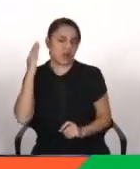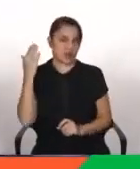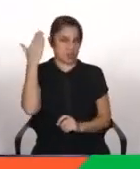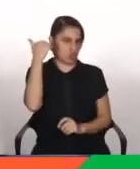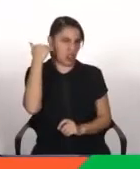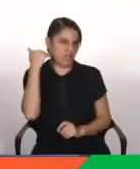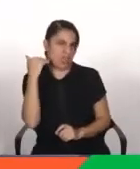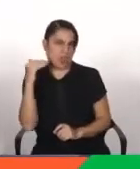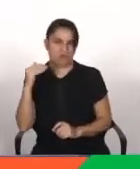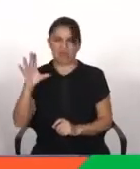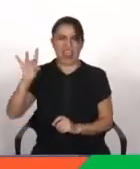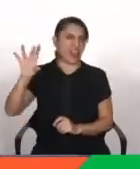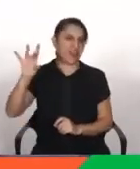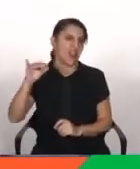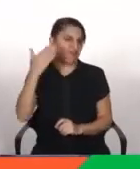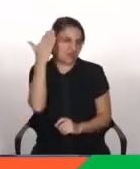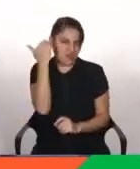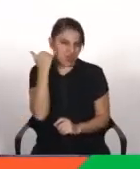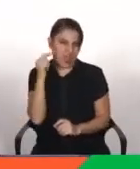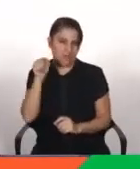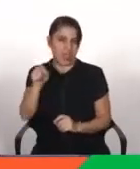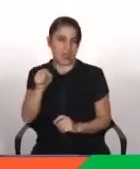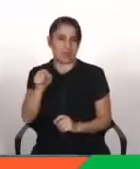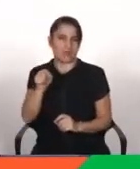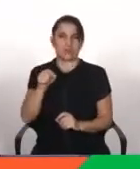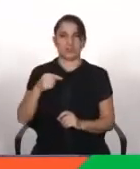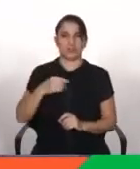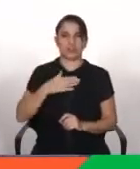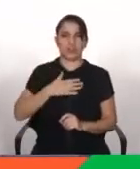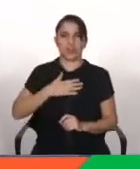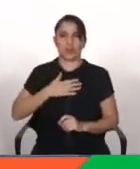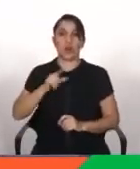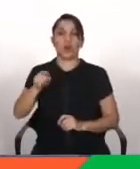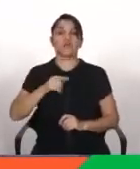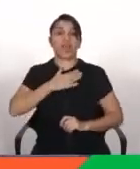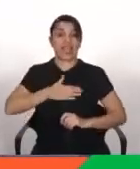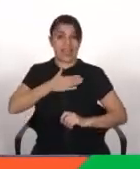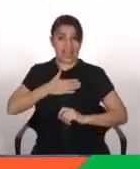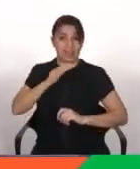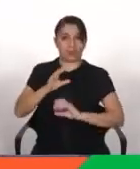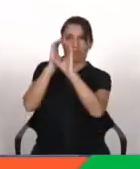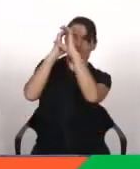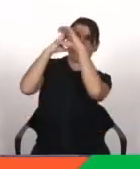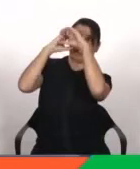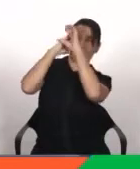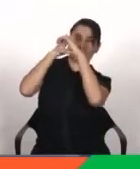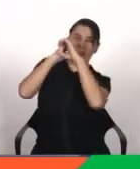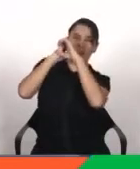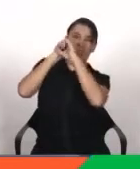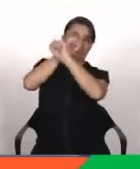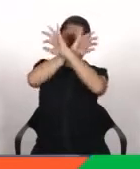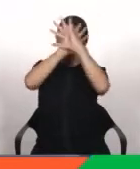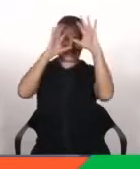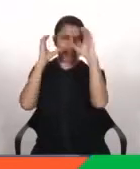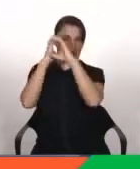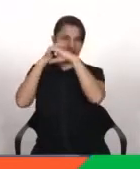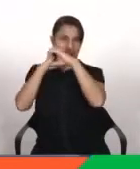estaban leyendo toda esta propuesta de quiero observar esto en el telescopio espacial a ciegas.